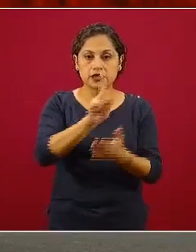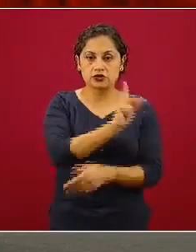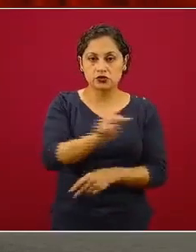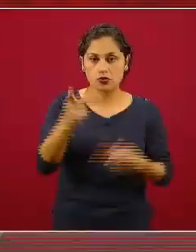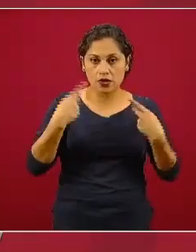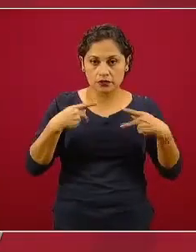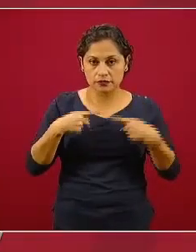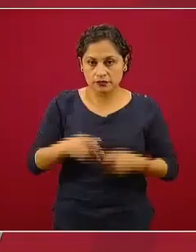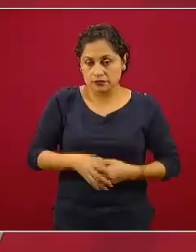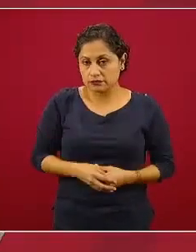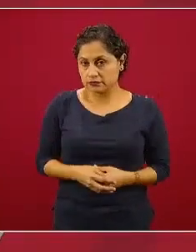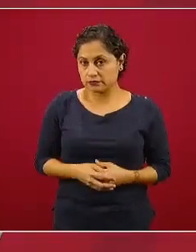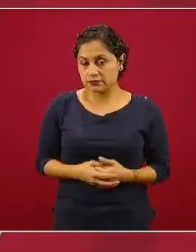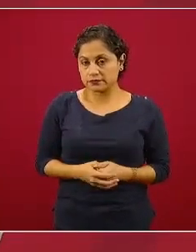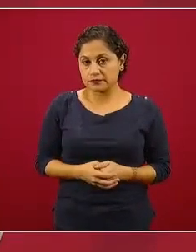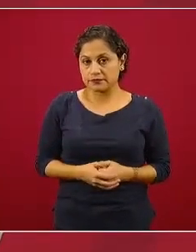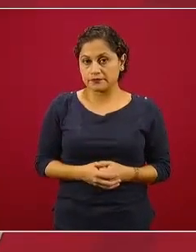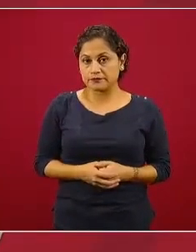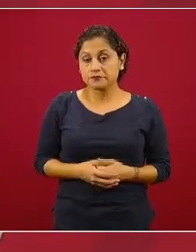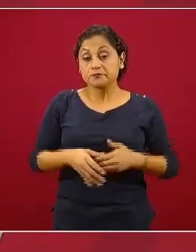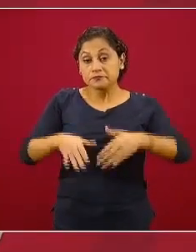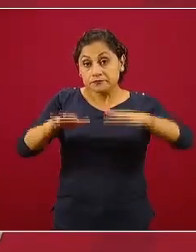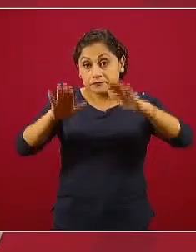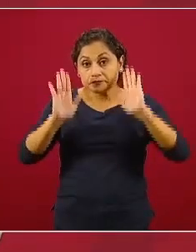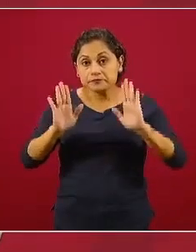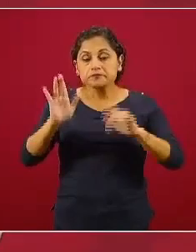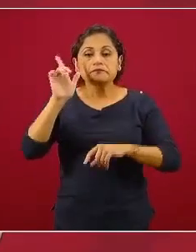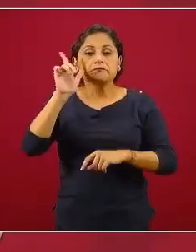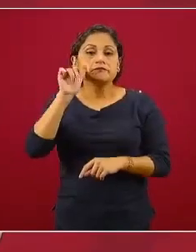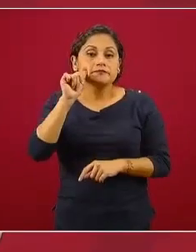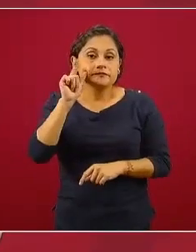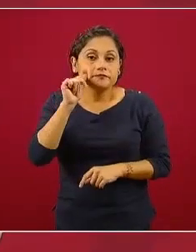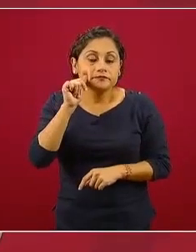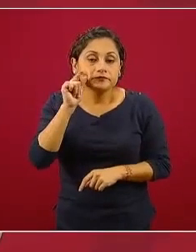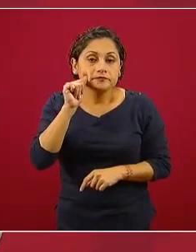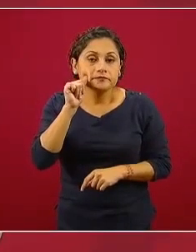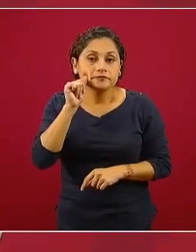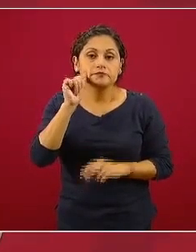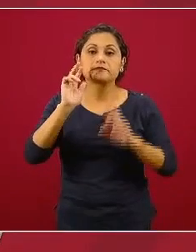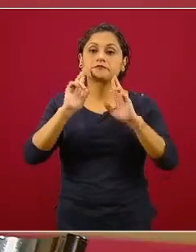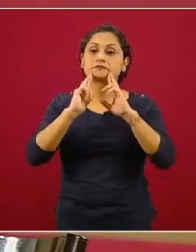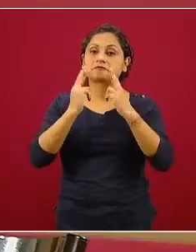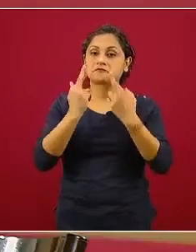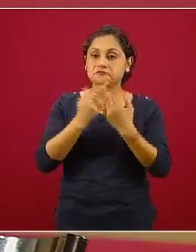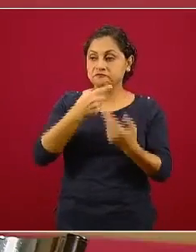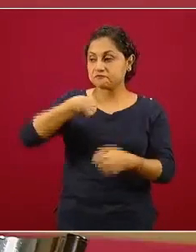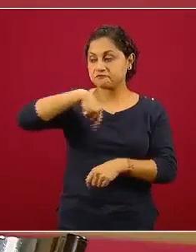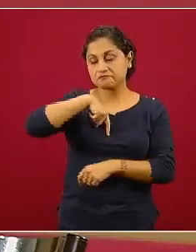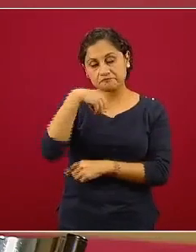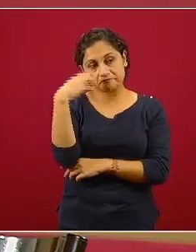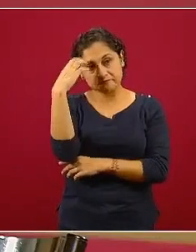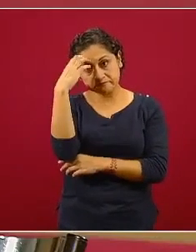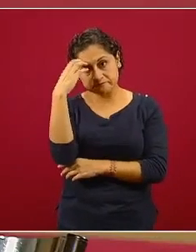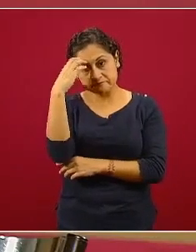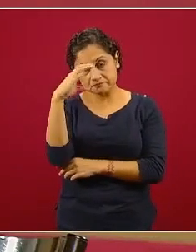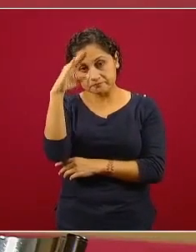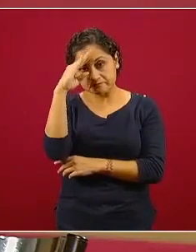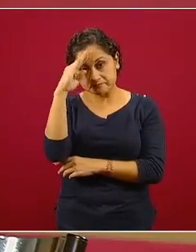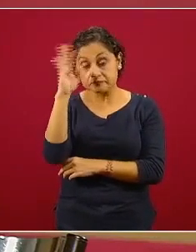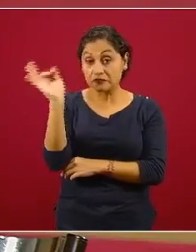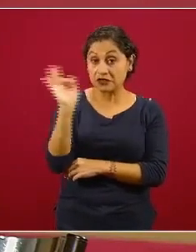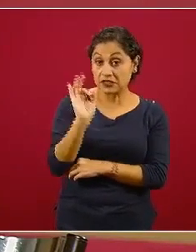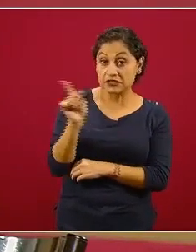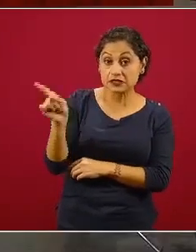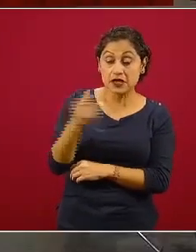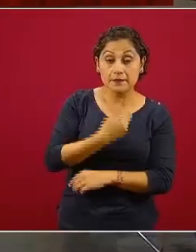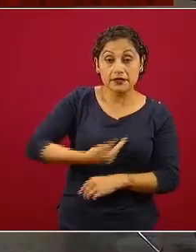¿no? Entonces vamos a ver, mañana haremos esta reflexión y seguramente el viernes el